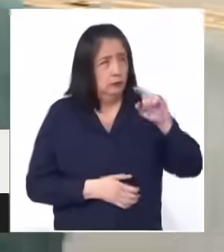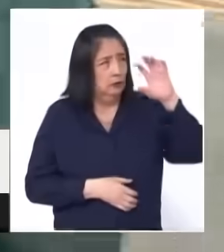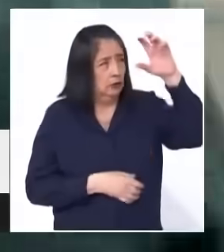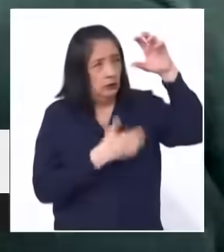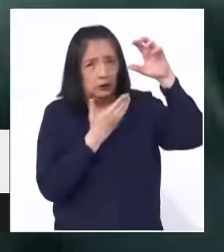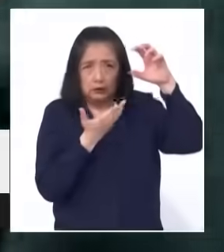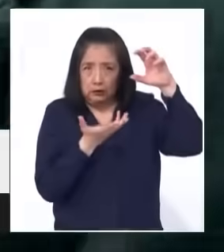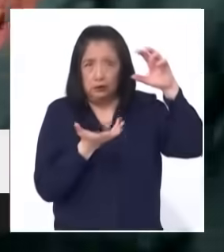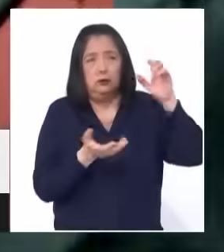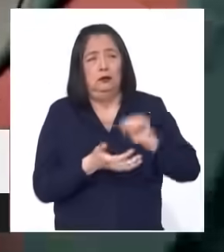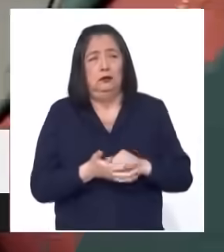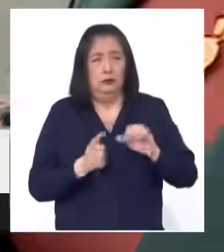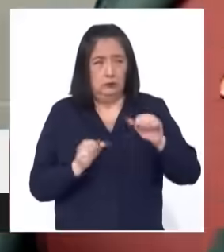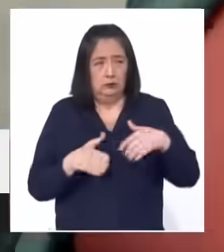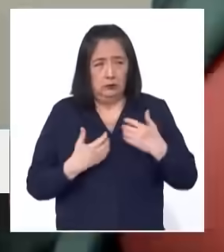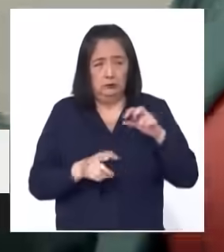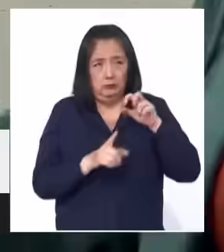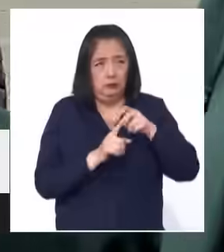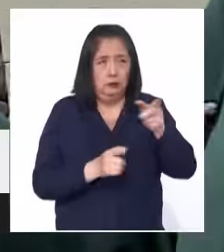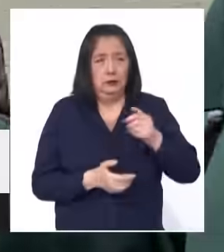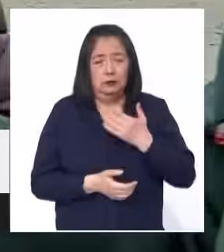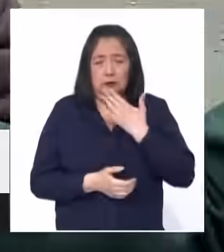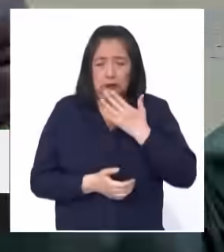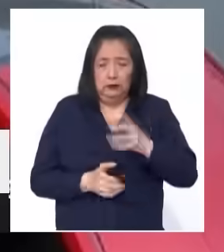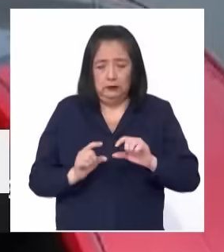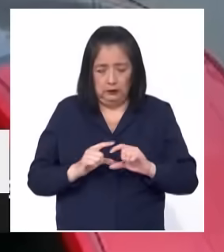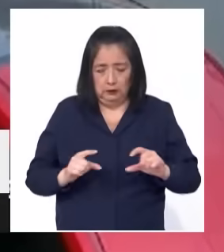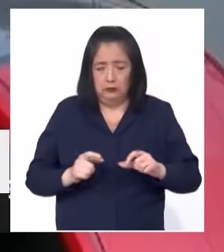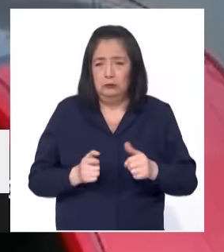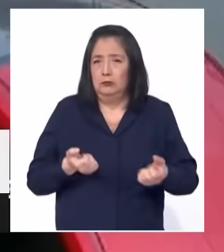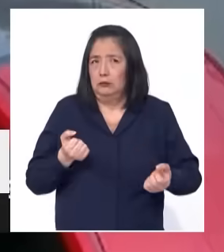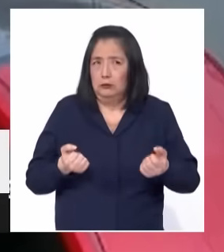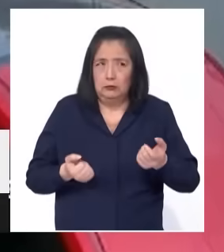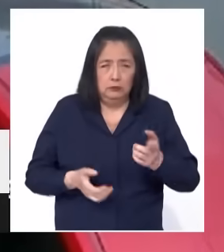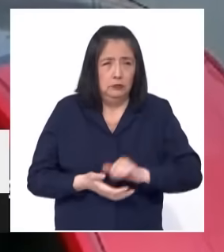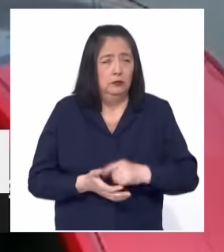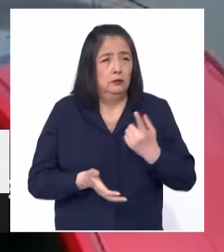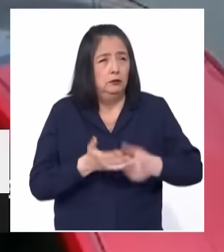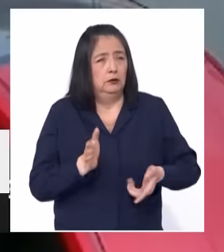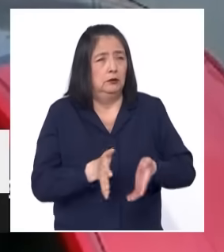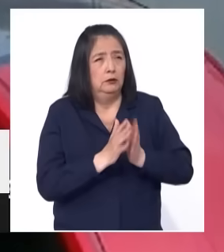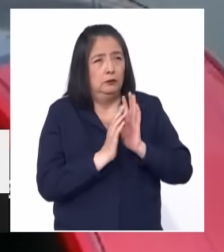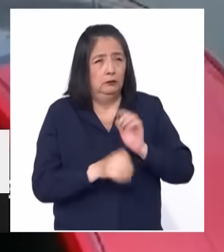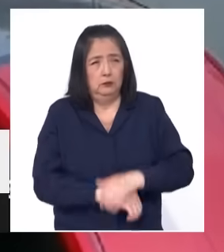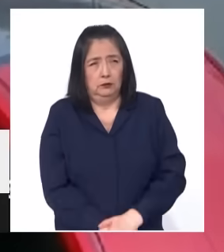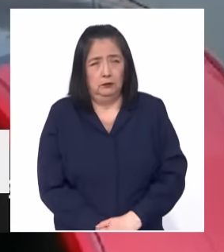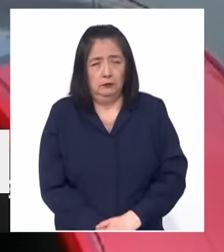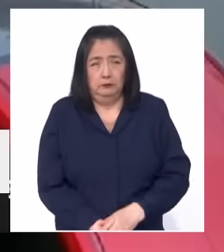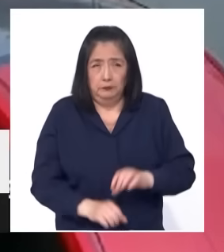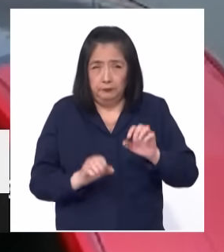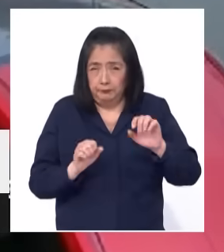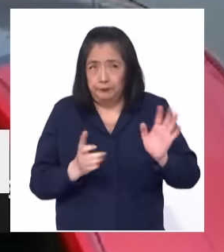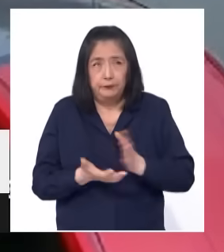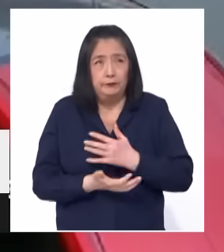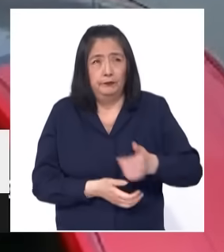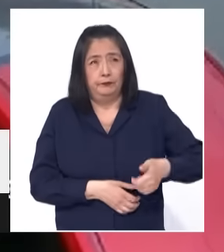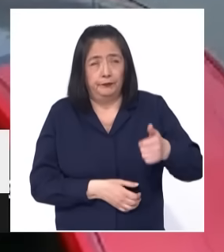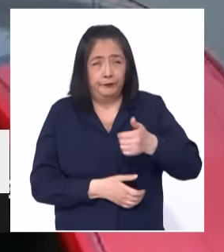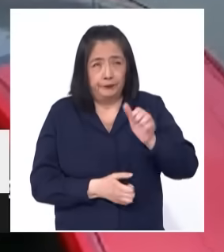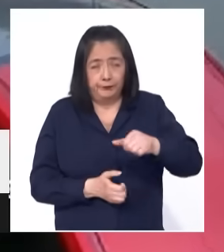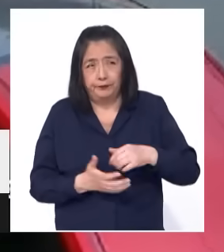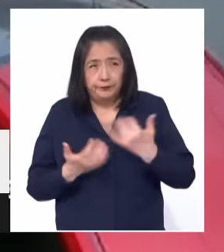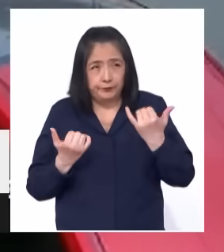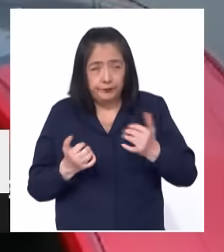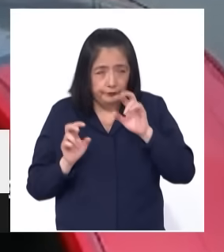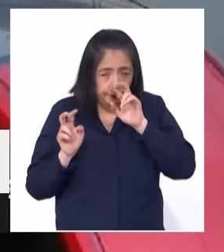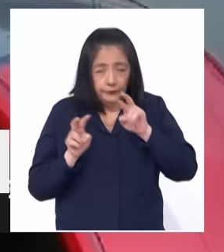de apoyo, por lo menos, si hubiera podido tener para identificar las placas. ¿Qué es lo que piden finalmente, señora, para que las autoridades que nos